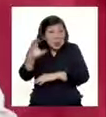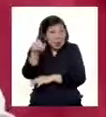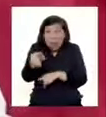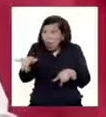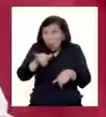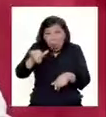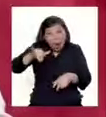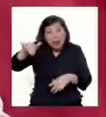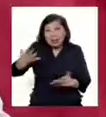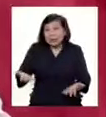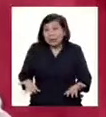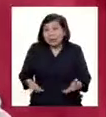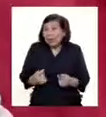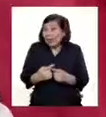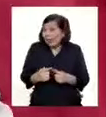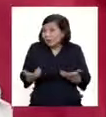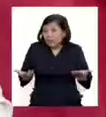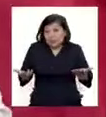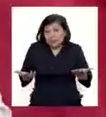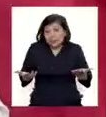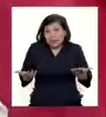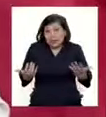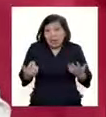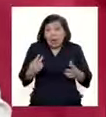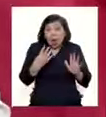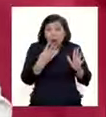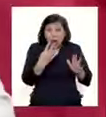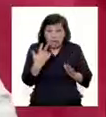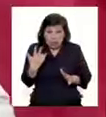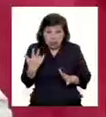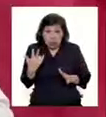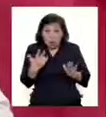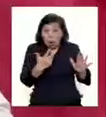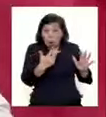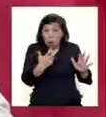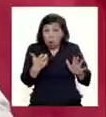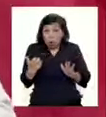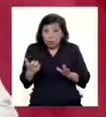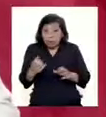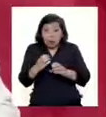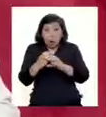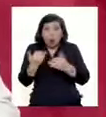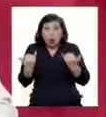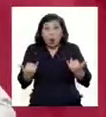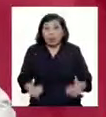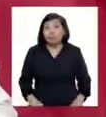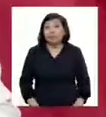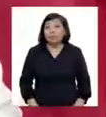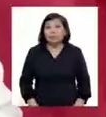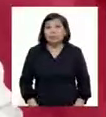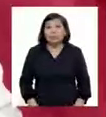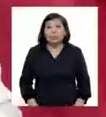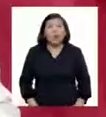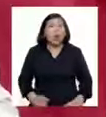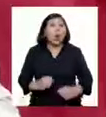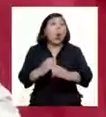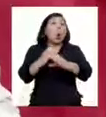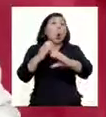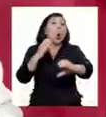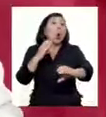situación. Y la diferencia es que mientras que en el año 93 podíamos tener 800 senatrus, hoy prácticamente las